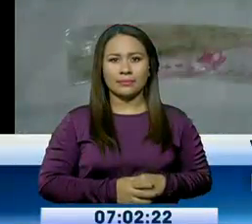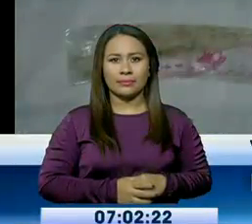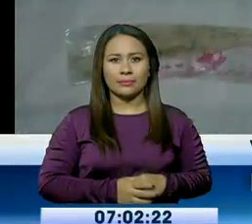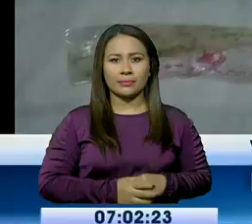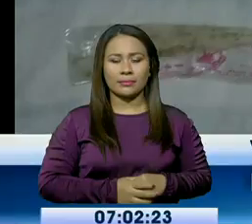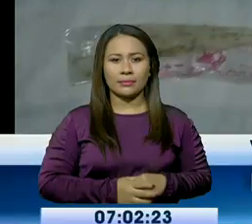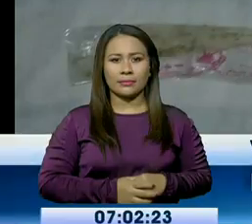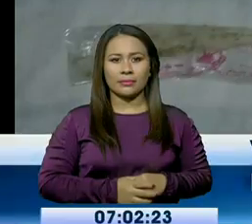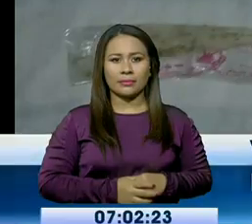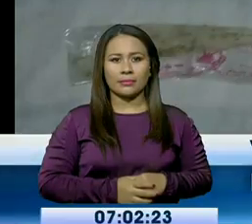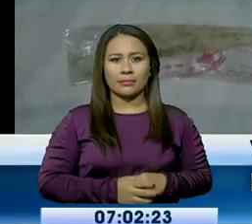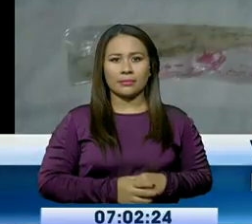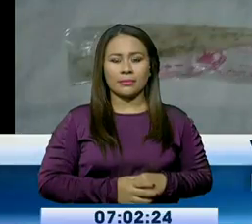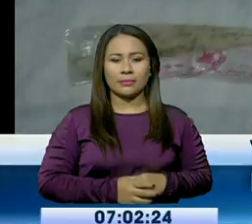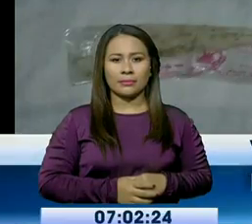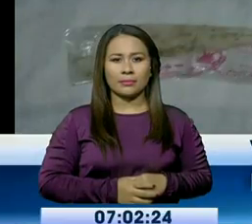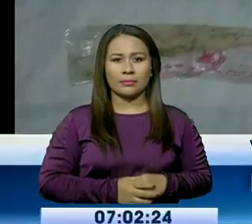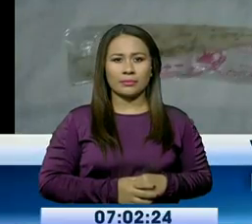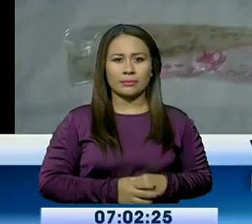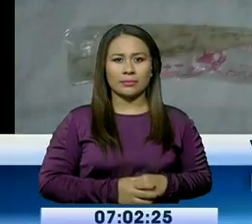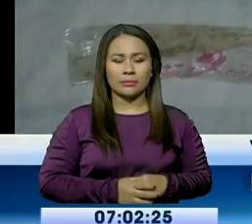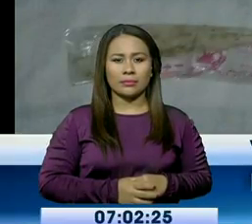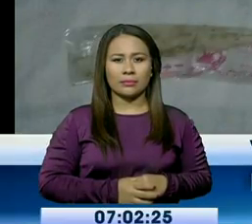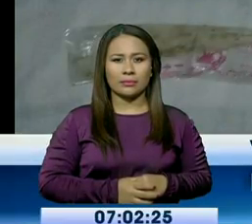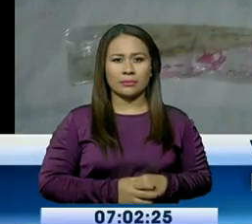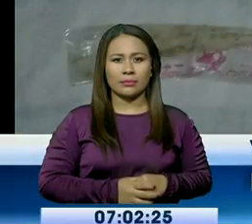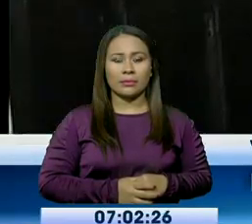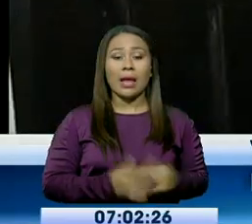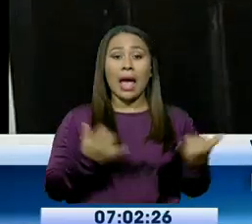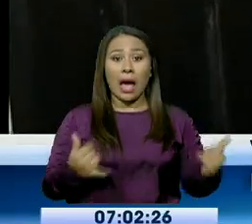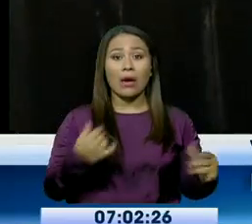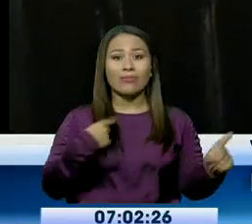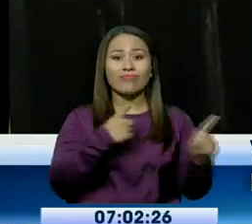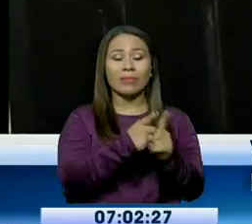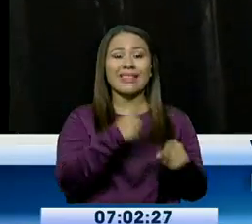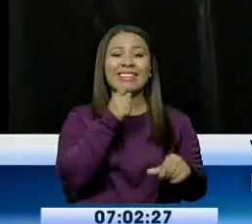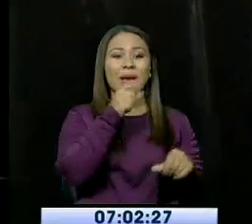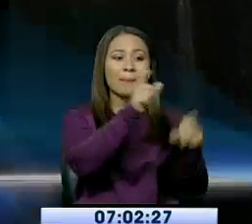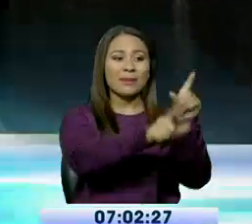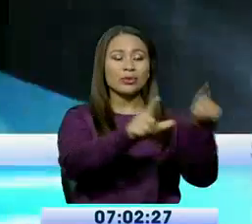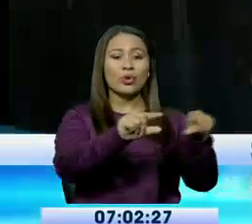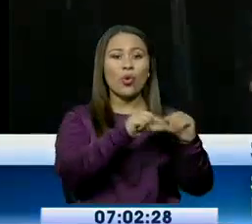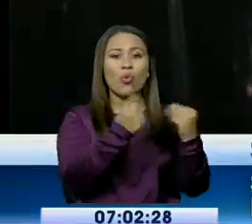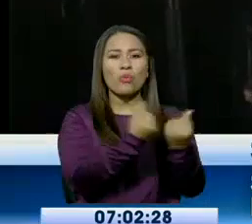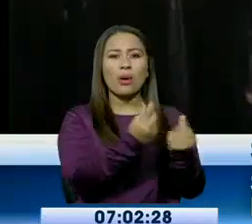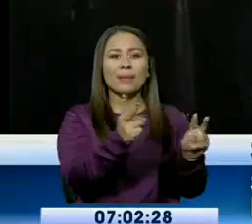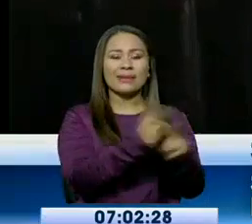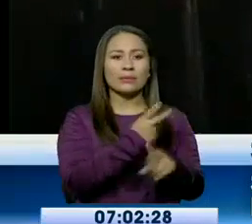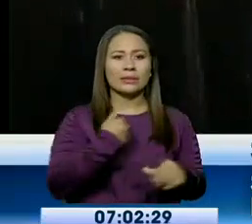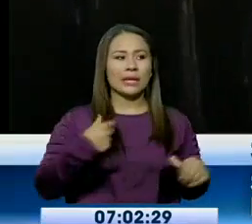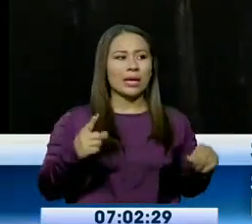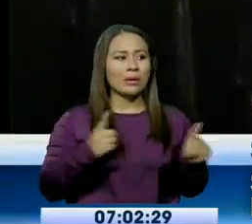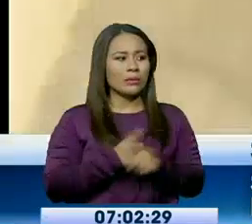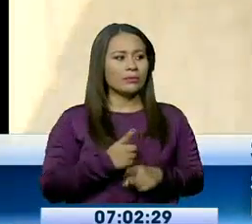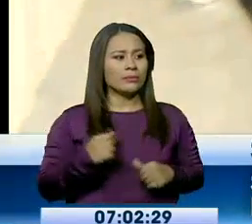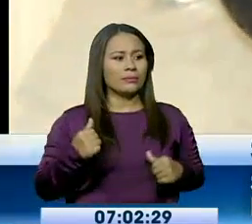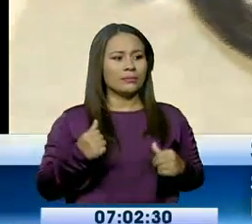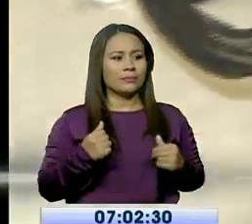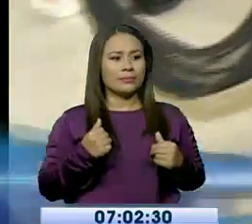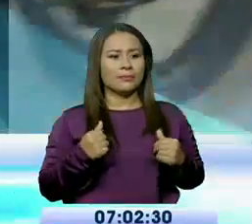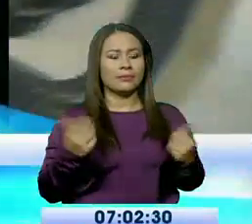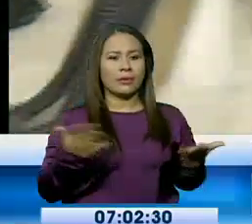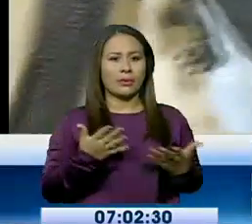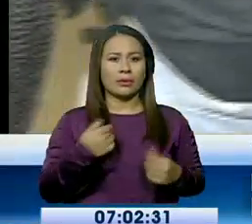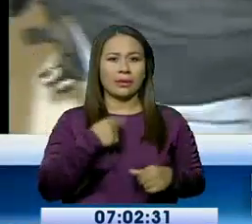transporte público, así como en vehículos encaletados. Dentro de la organización tenemos a los acopiadores, tenemos a los